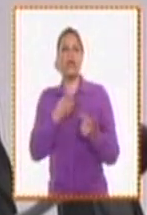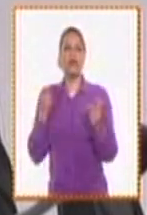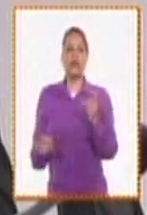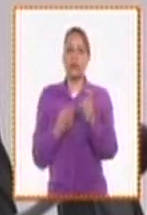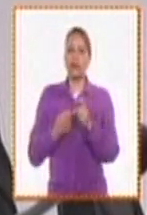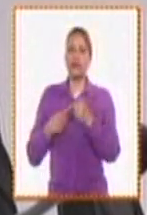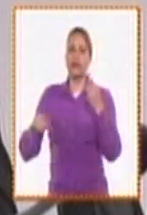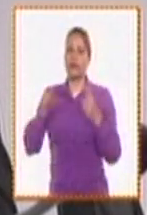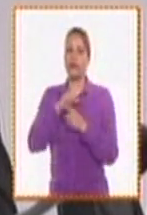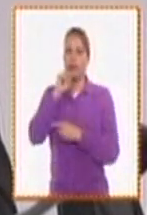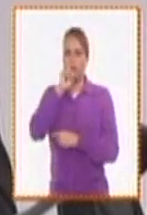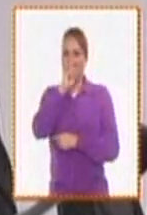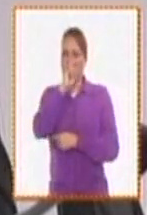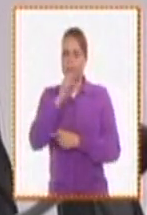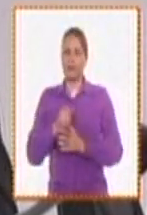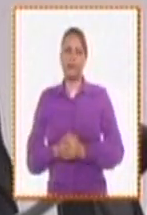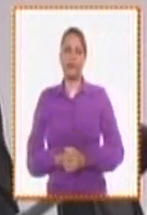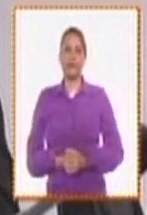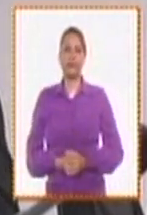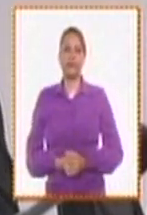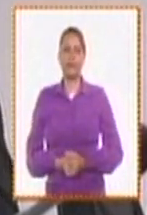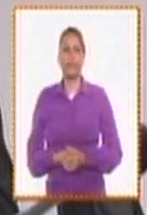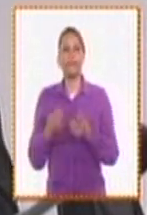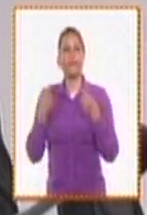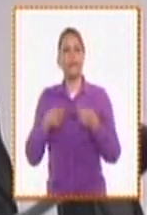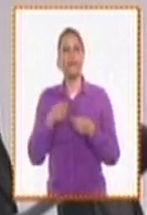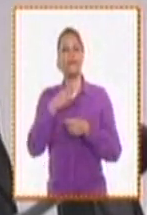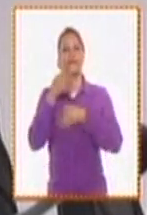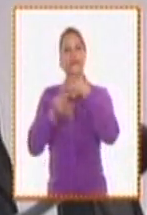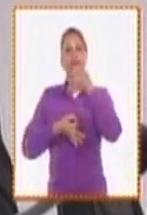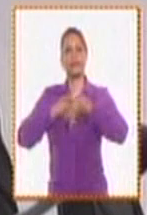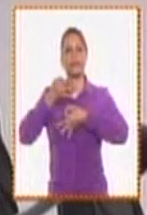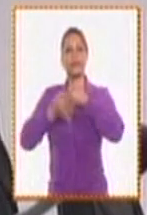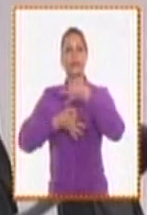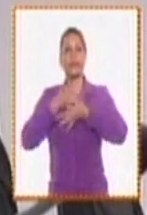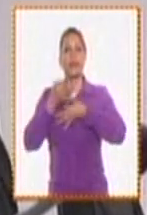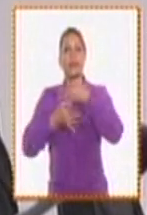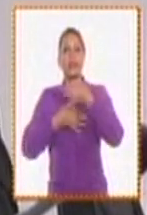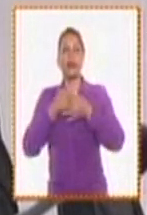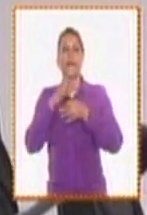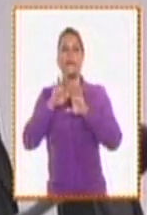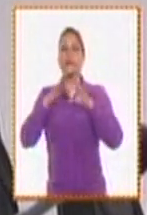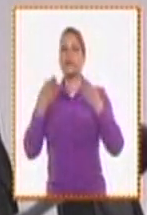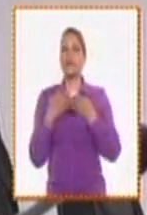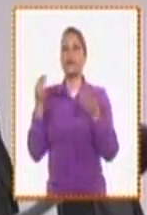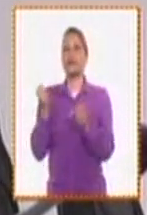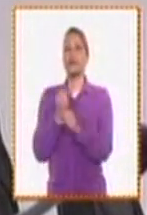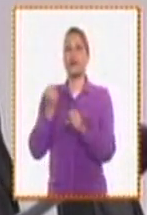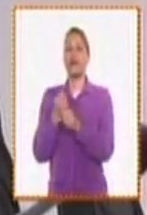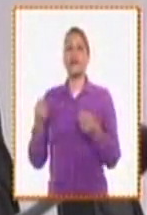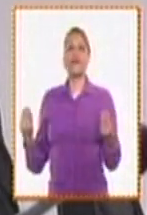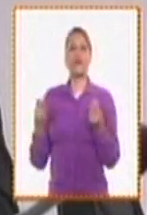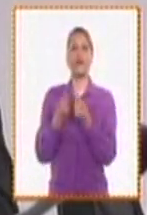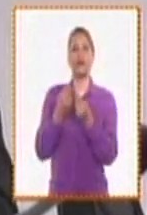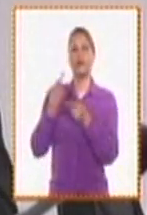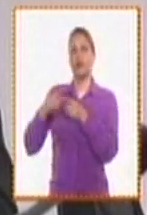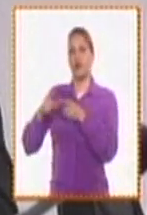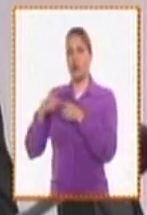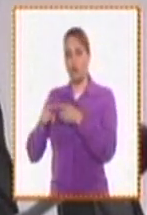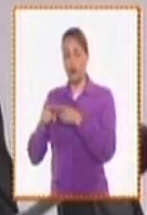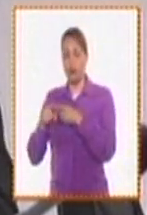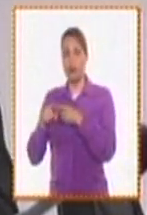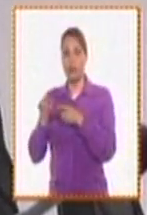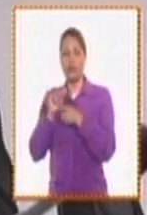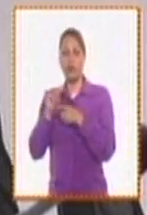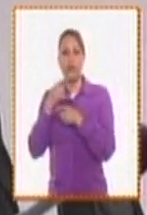hechos en Cuba. Hay que explicar, además, que estas acciones, unidas a otras que tienen que ver